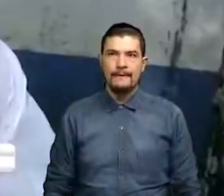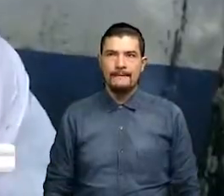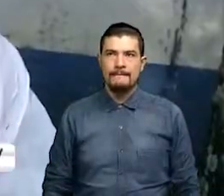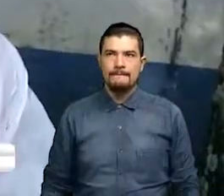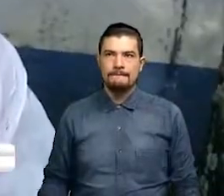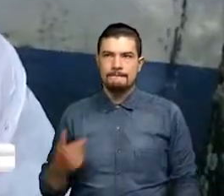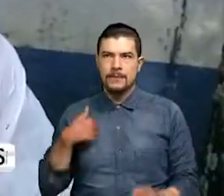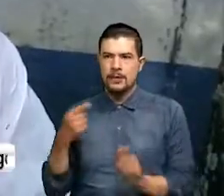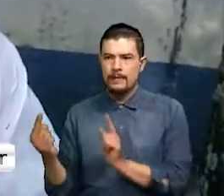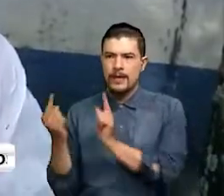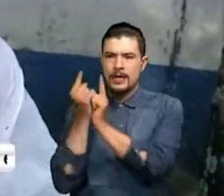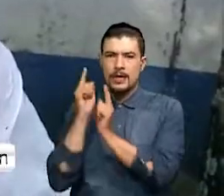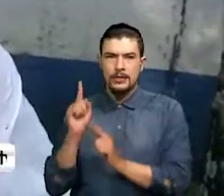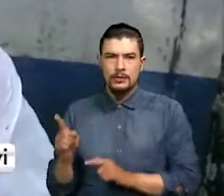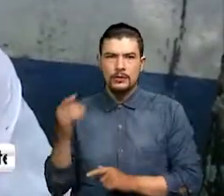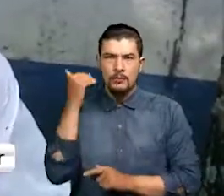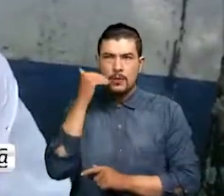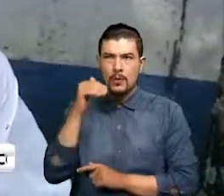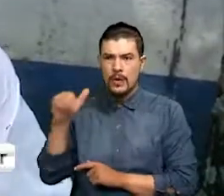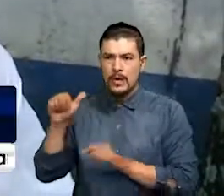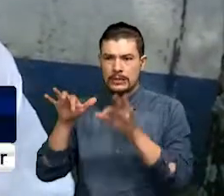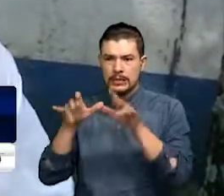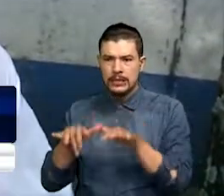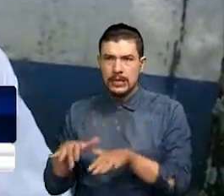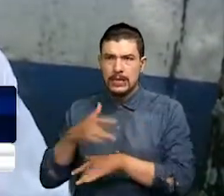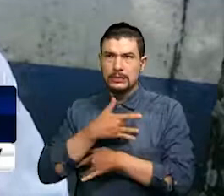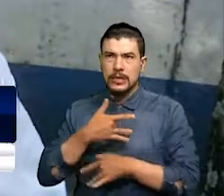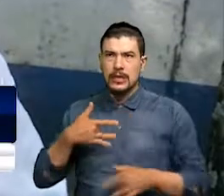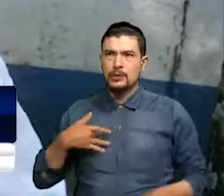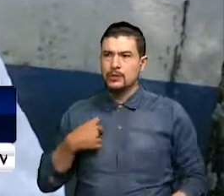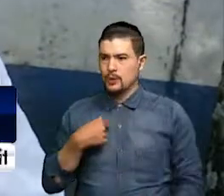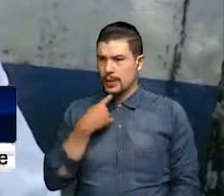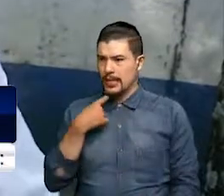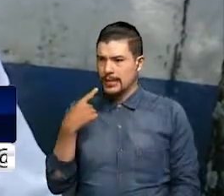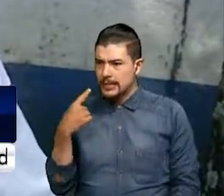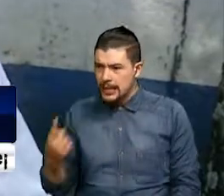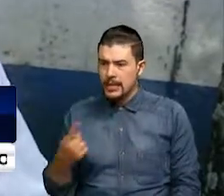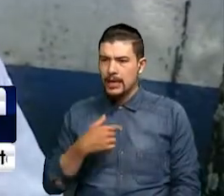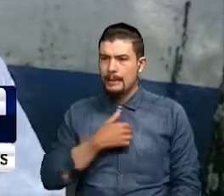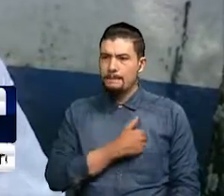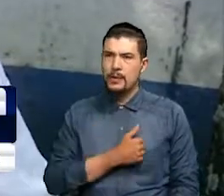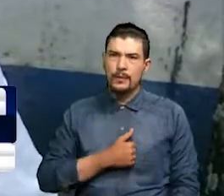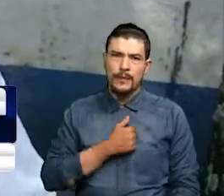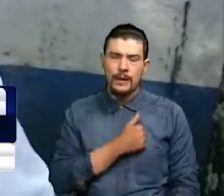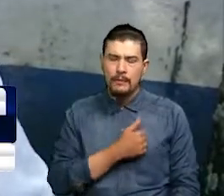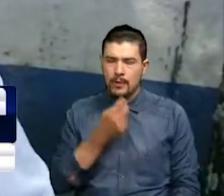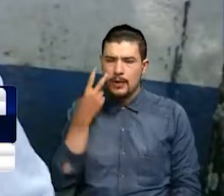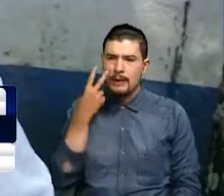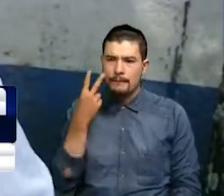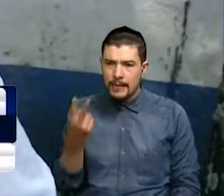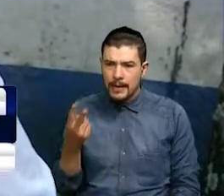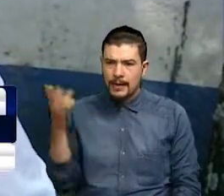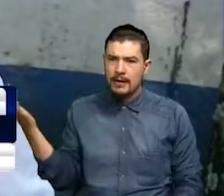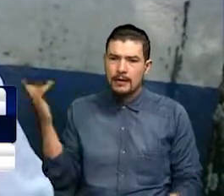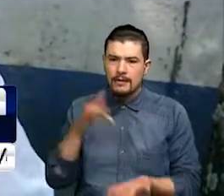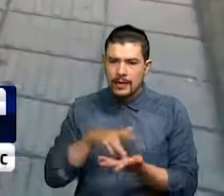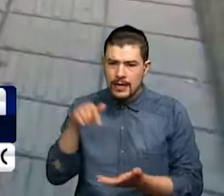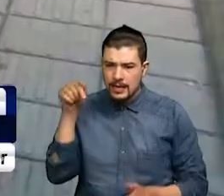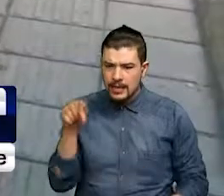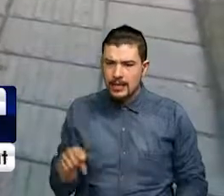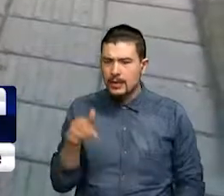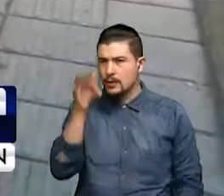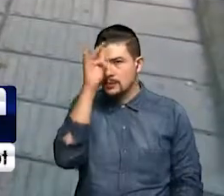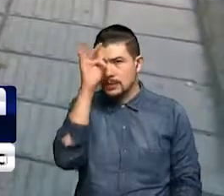pondré con una señora de la secretaria de salud y le dije que por favor que mirara está en el hospital que